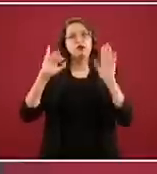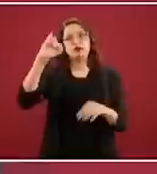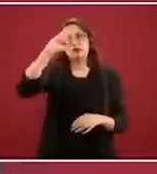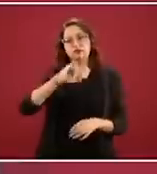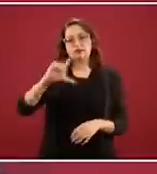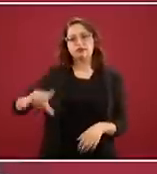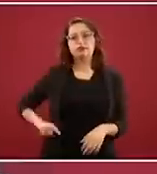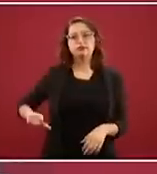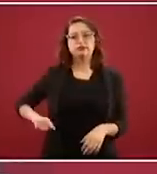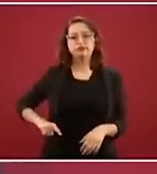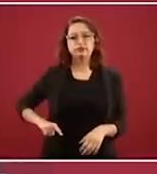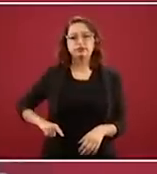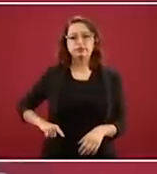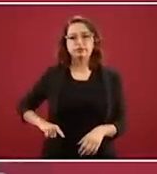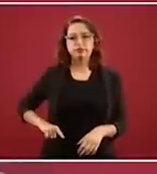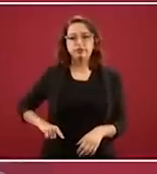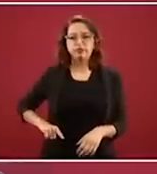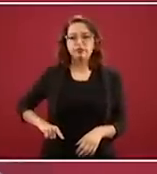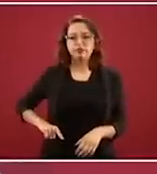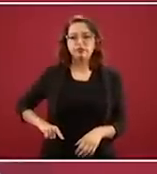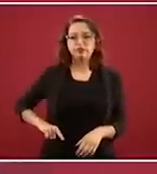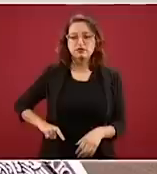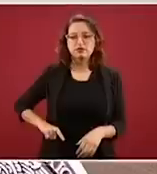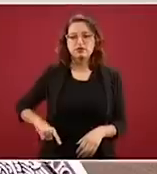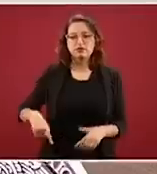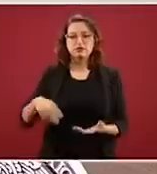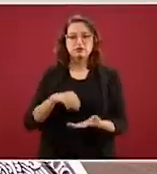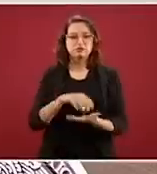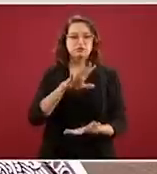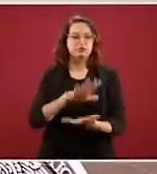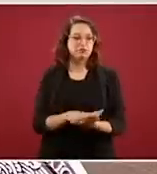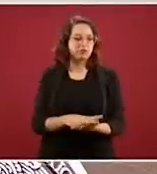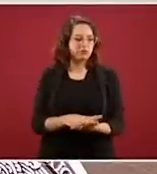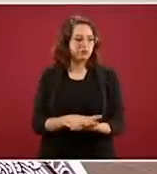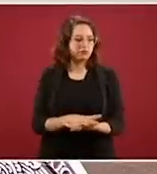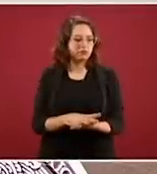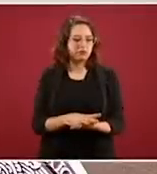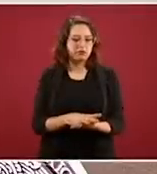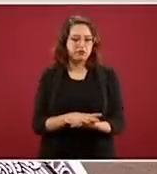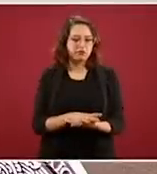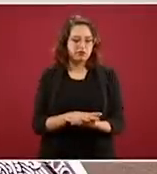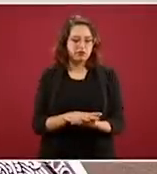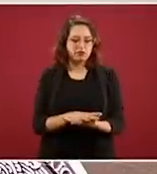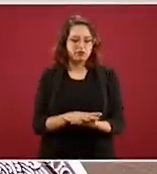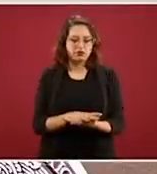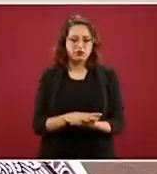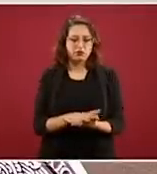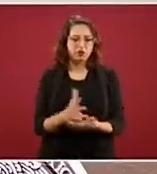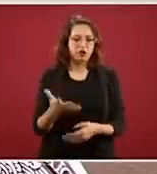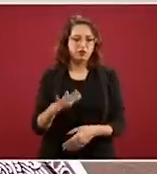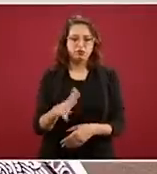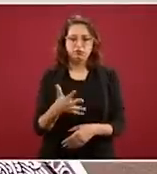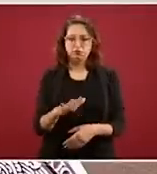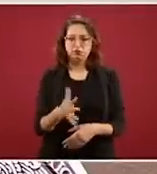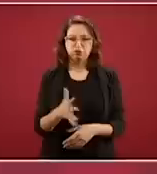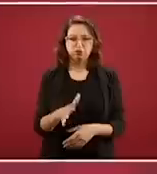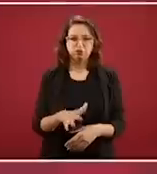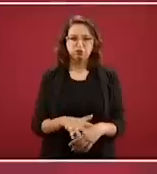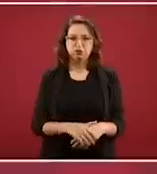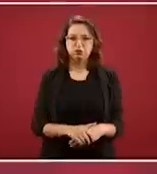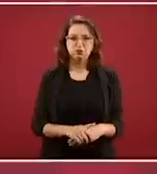se registraban en promedio